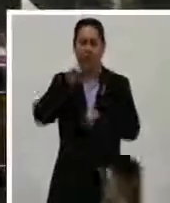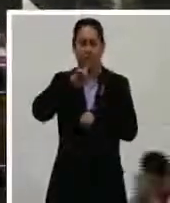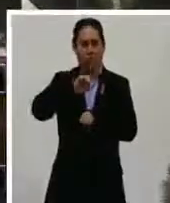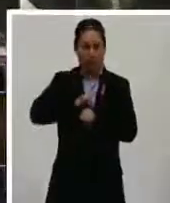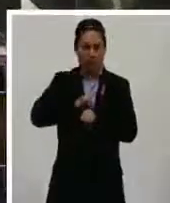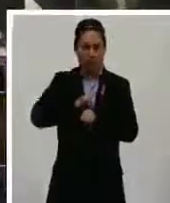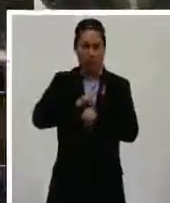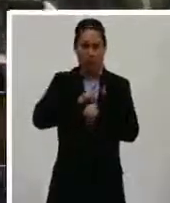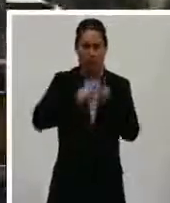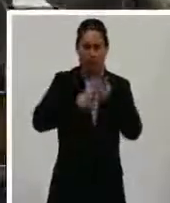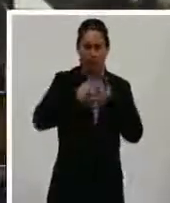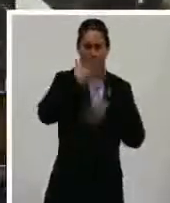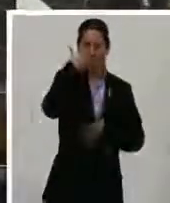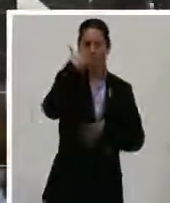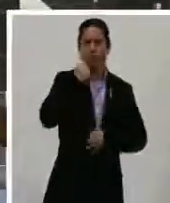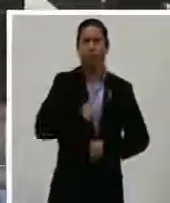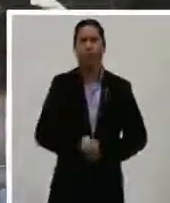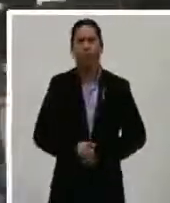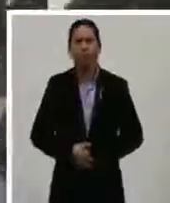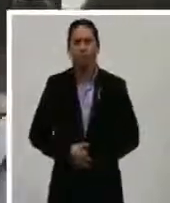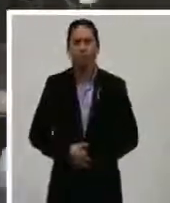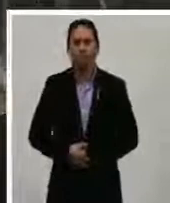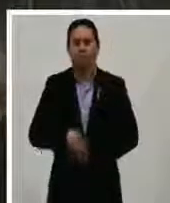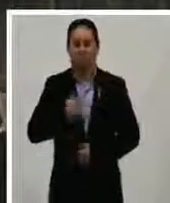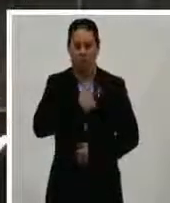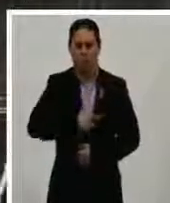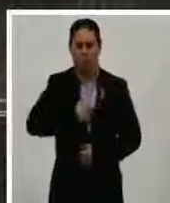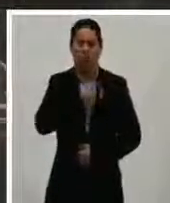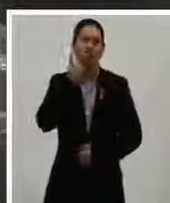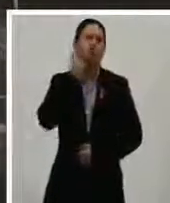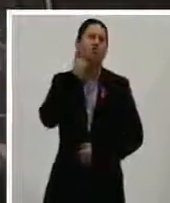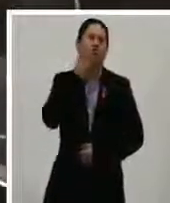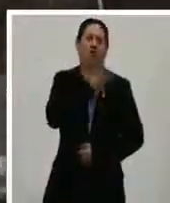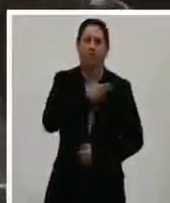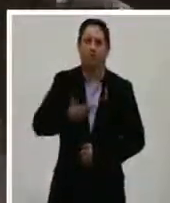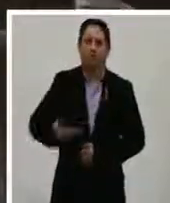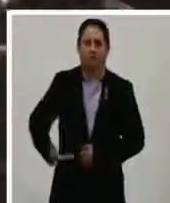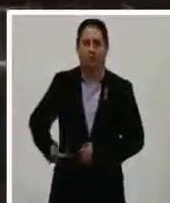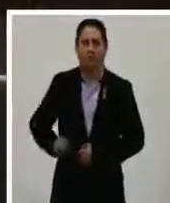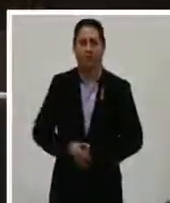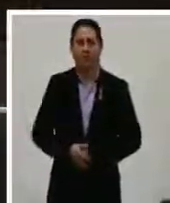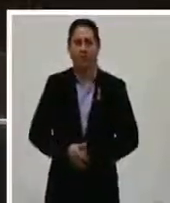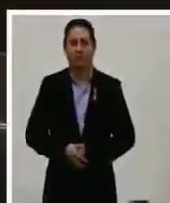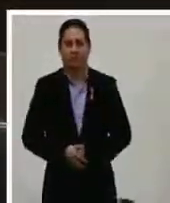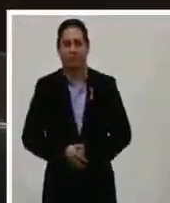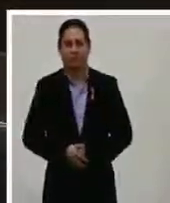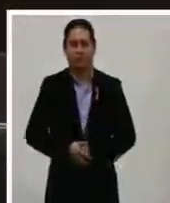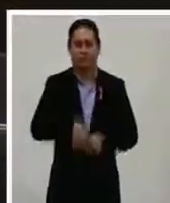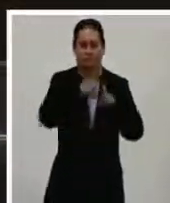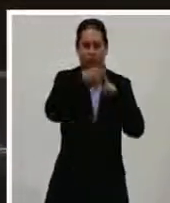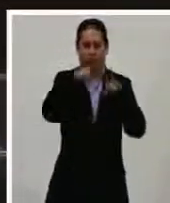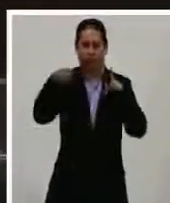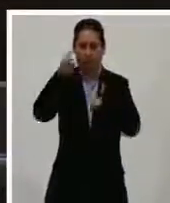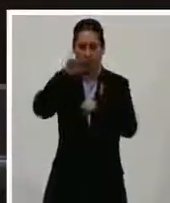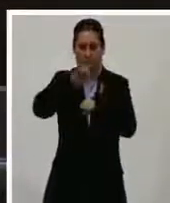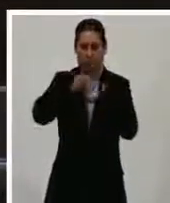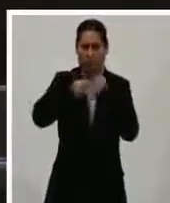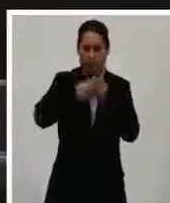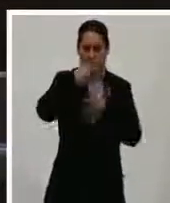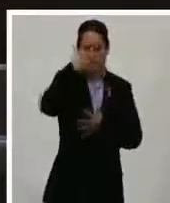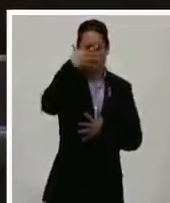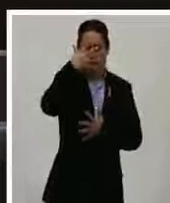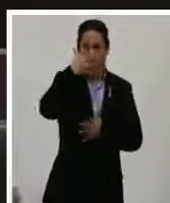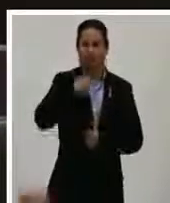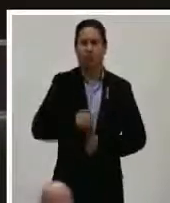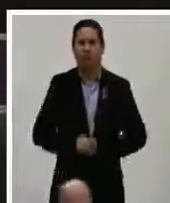orden del día de la presente sesión con gusto diputado precedente el orden del día de la presente sesión